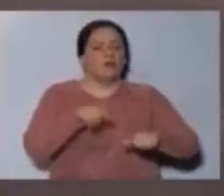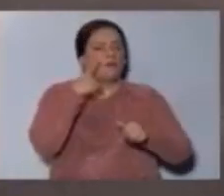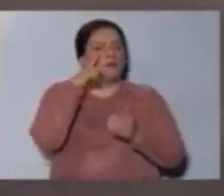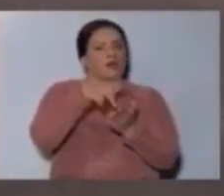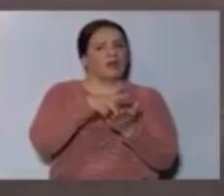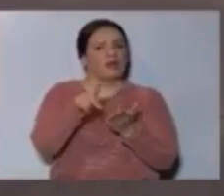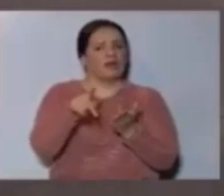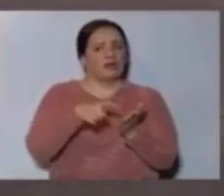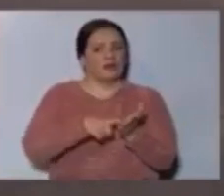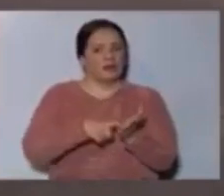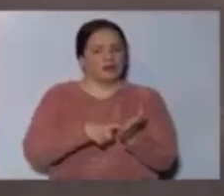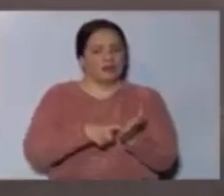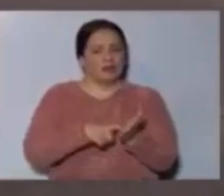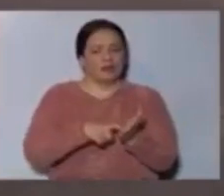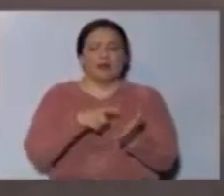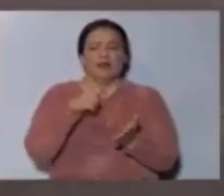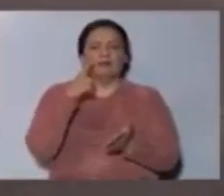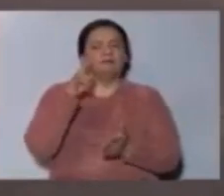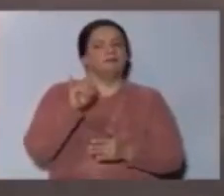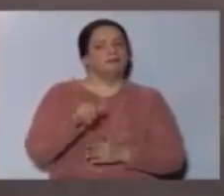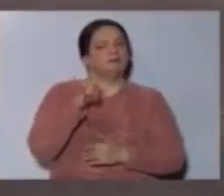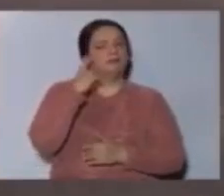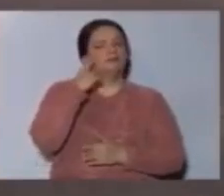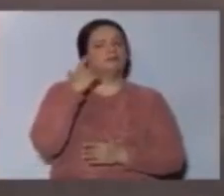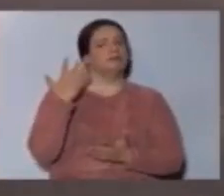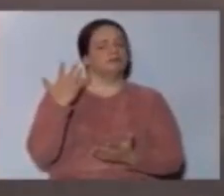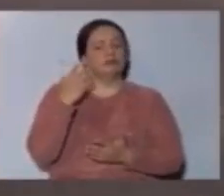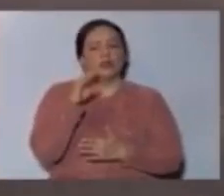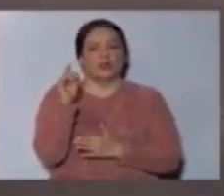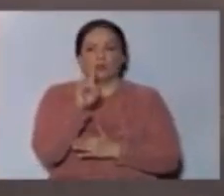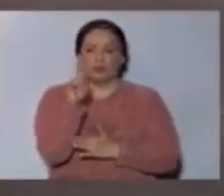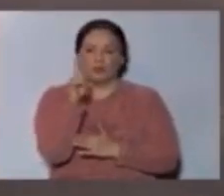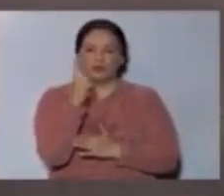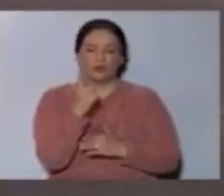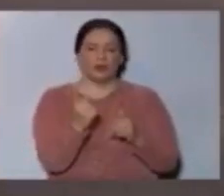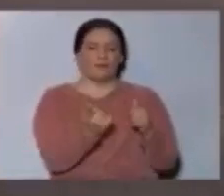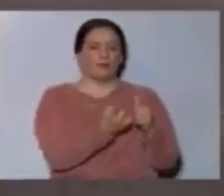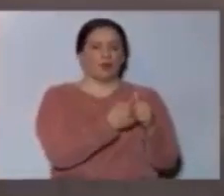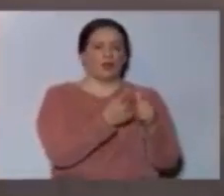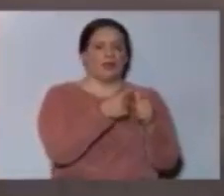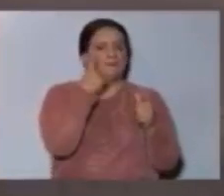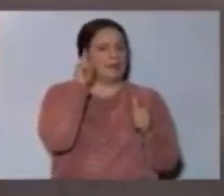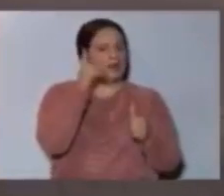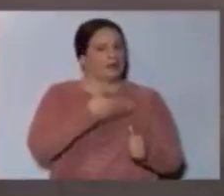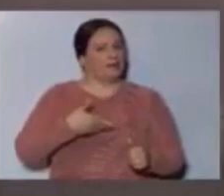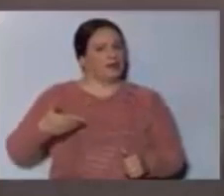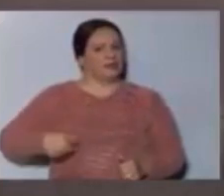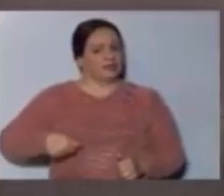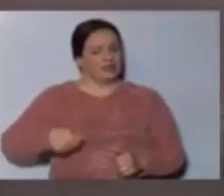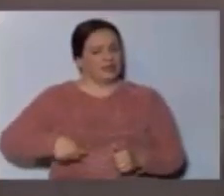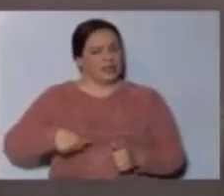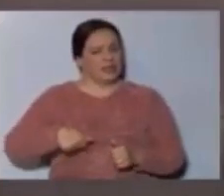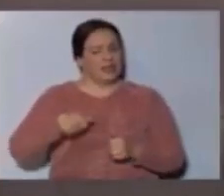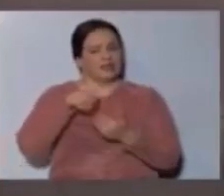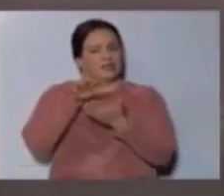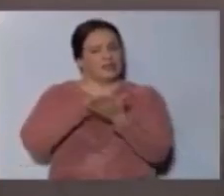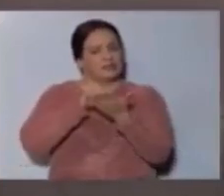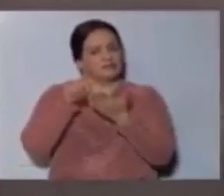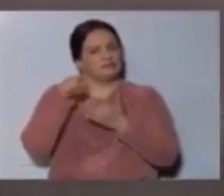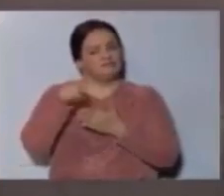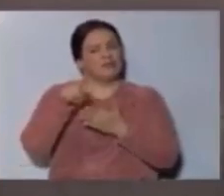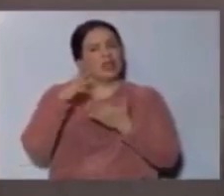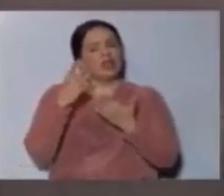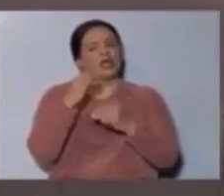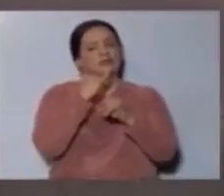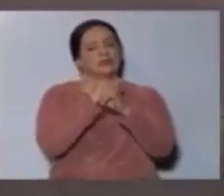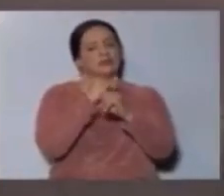esa deuda? Me queda la impresión que no es una prioridad para él, pese a ser la institución que nos llena de